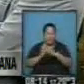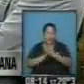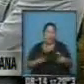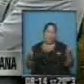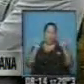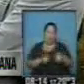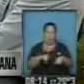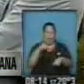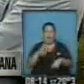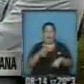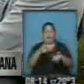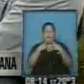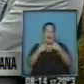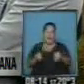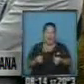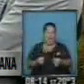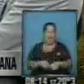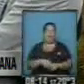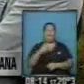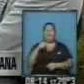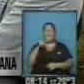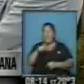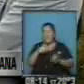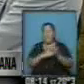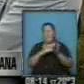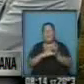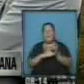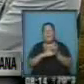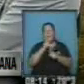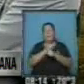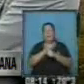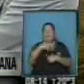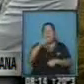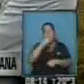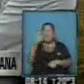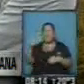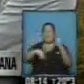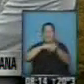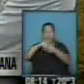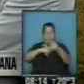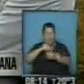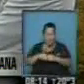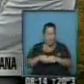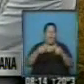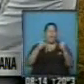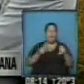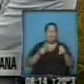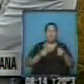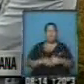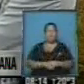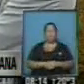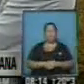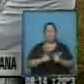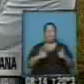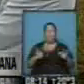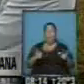retomen este reclamo, porque de esto dependen los puestos de trabajo de más de 200 familias, ya que al no